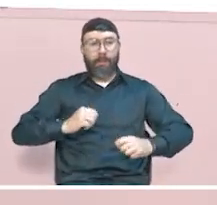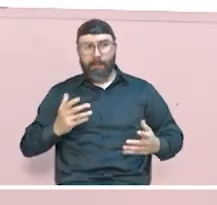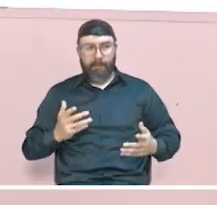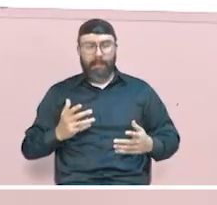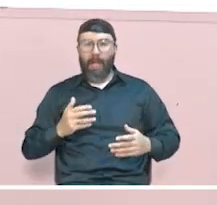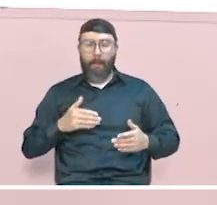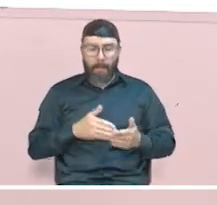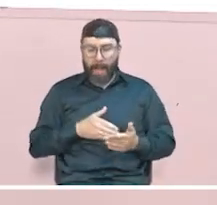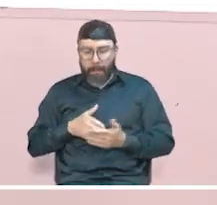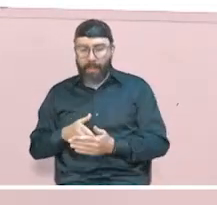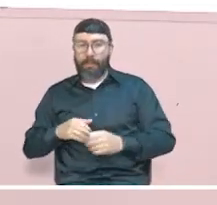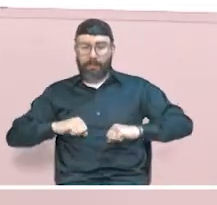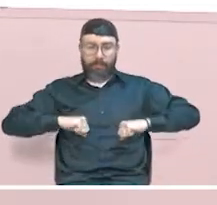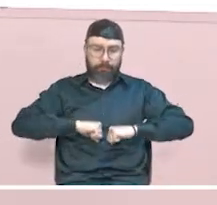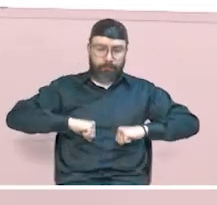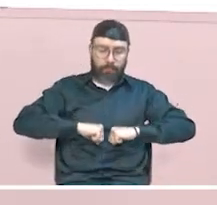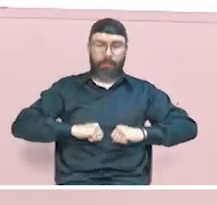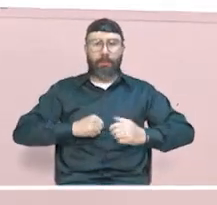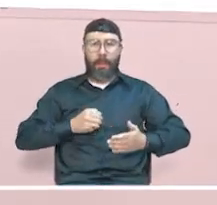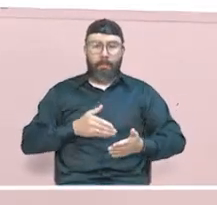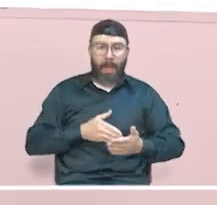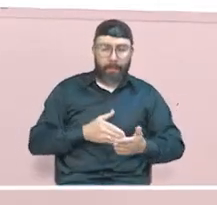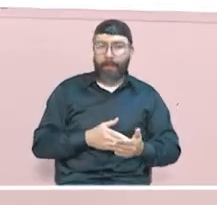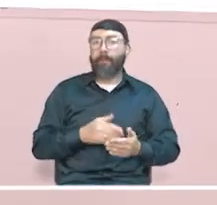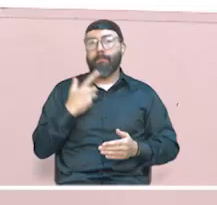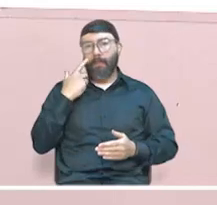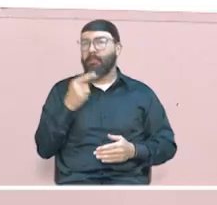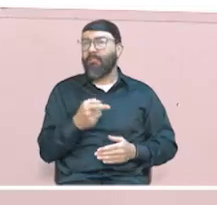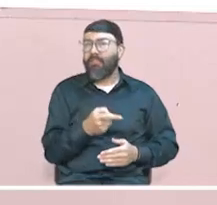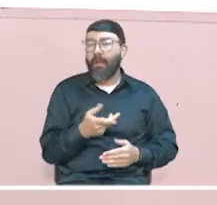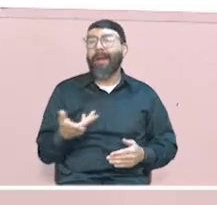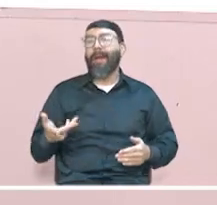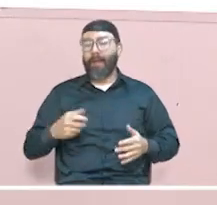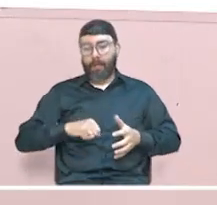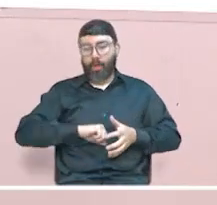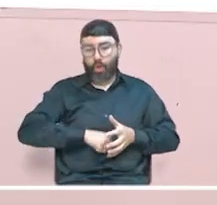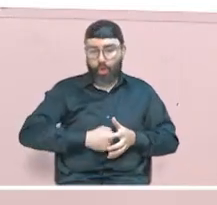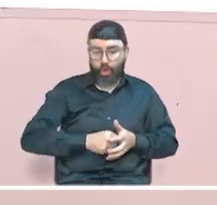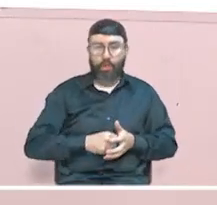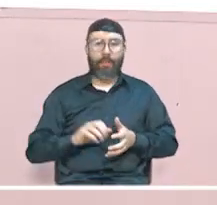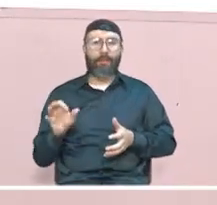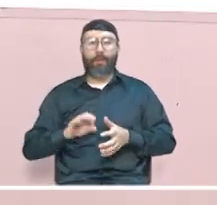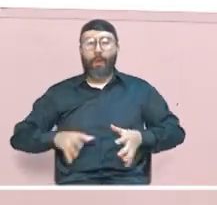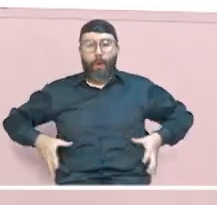algunas articulaciones de carga, sobre todo la rodilla, también caderas,